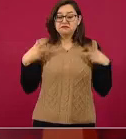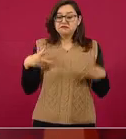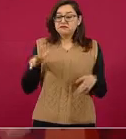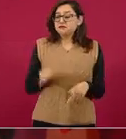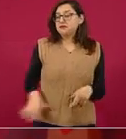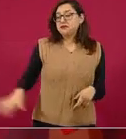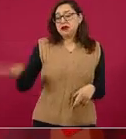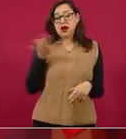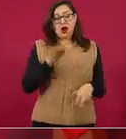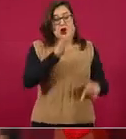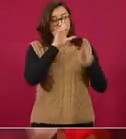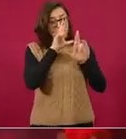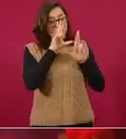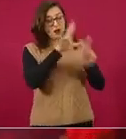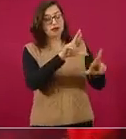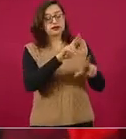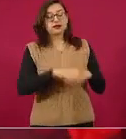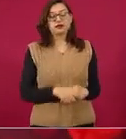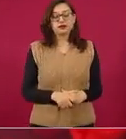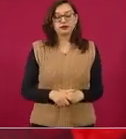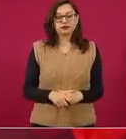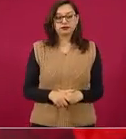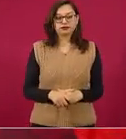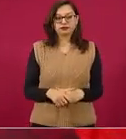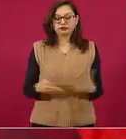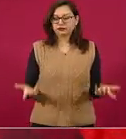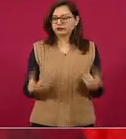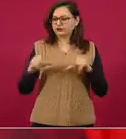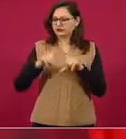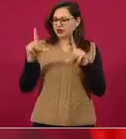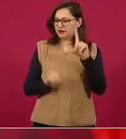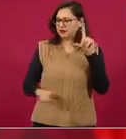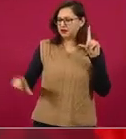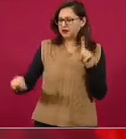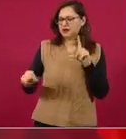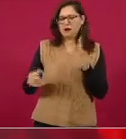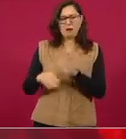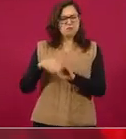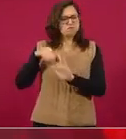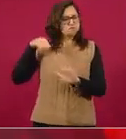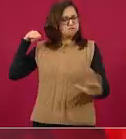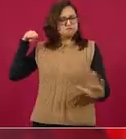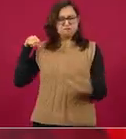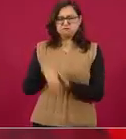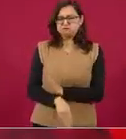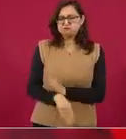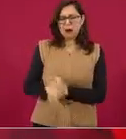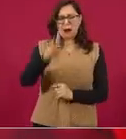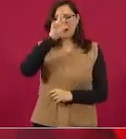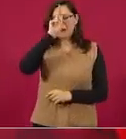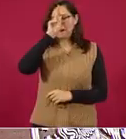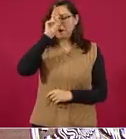el país, saquearon. Nunca en la historia de México